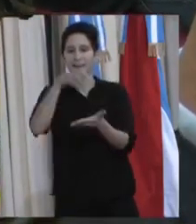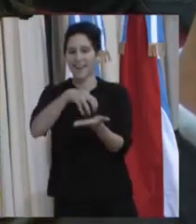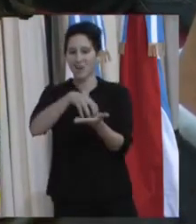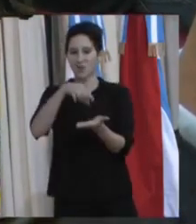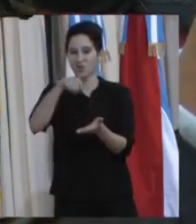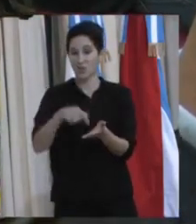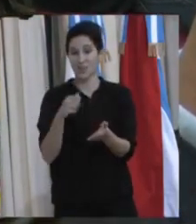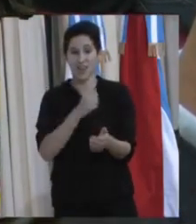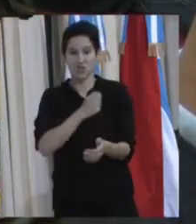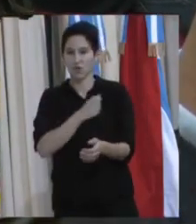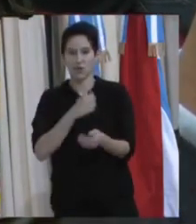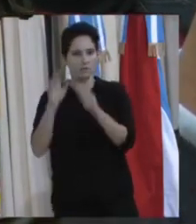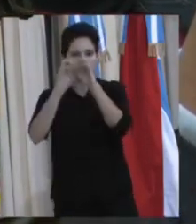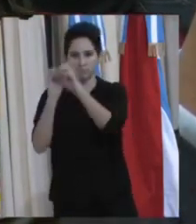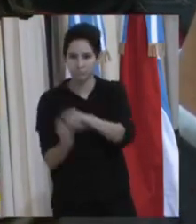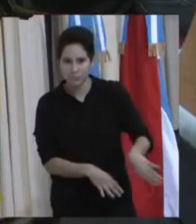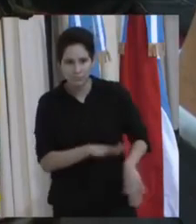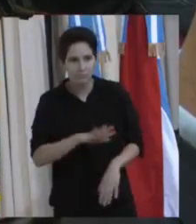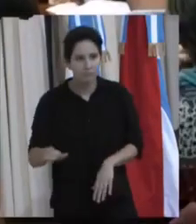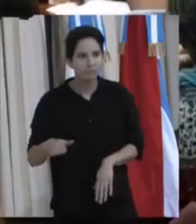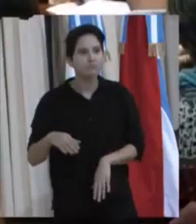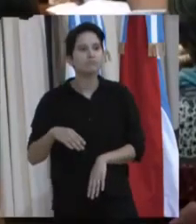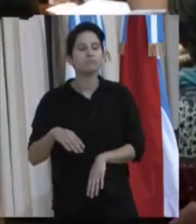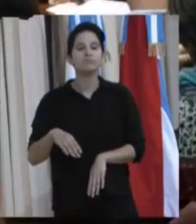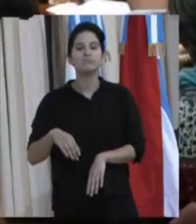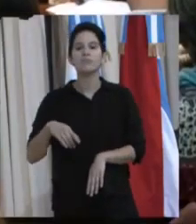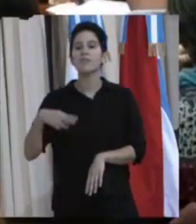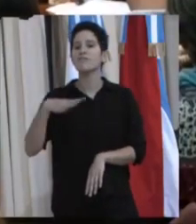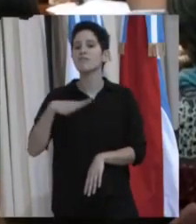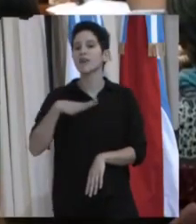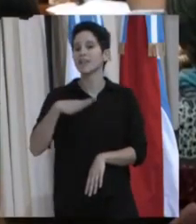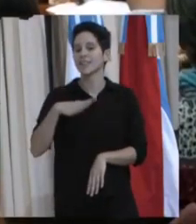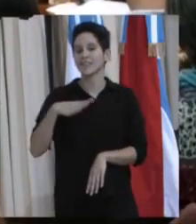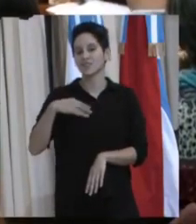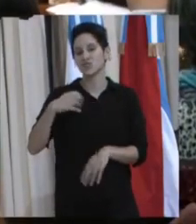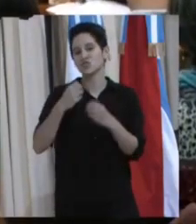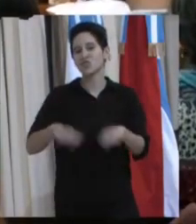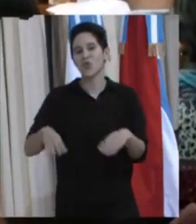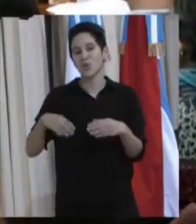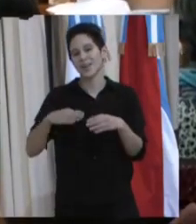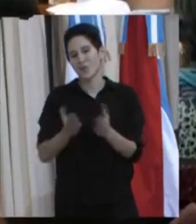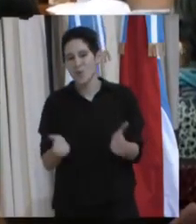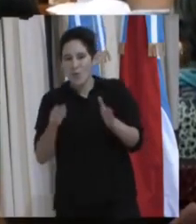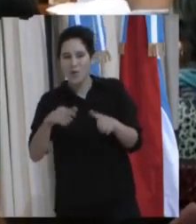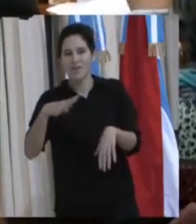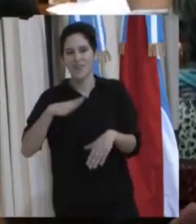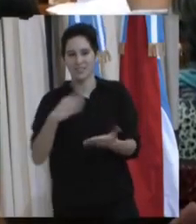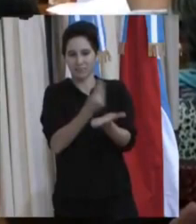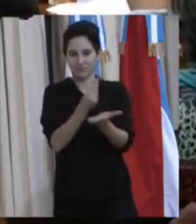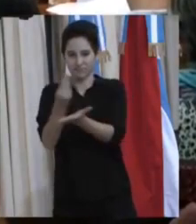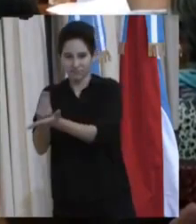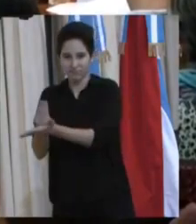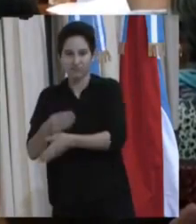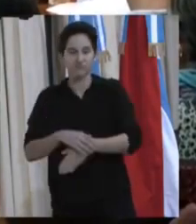católico derribada, y dice, sobran pedestales y faltan ídolos, la frase. Y en el acto de reemplazamiento,